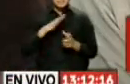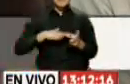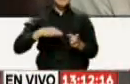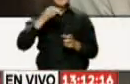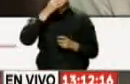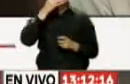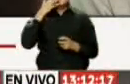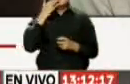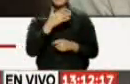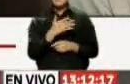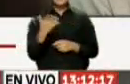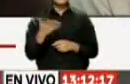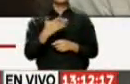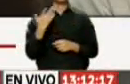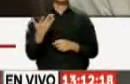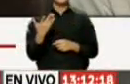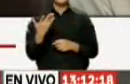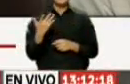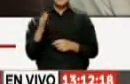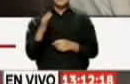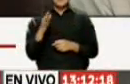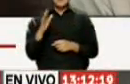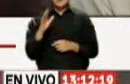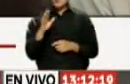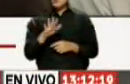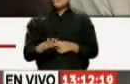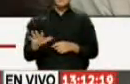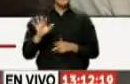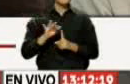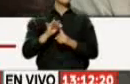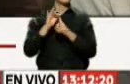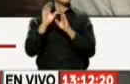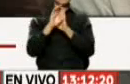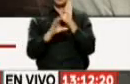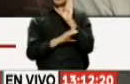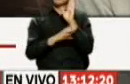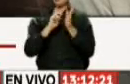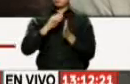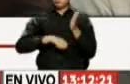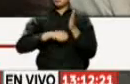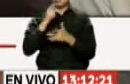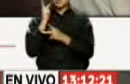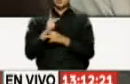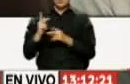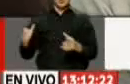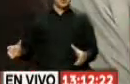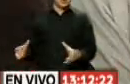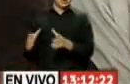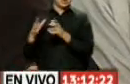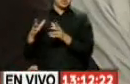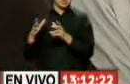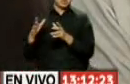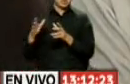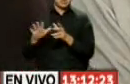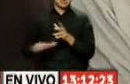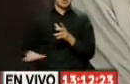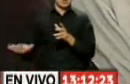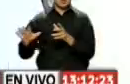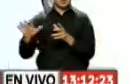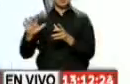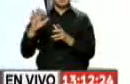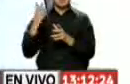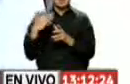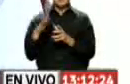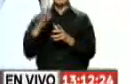un territorio sin igual, protegido de la Constitución y para el cual una circunscripción